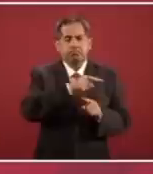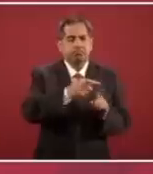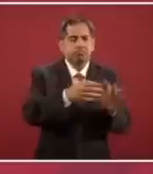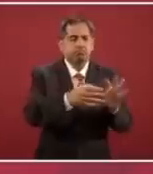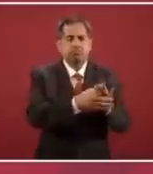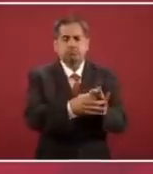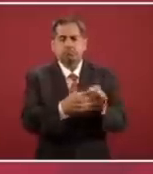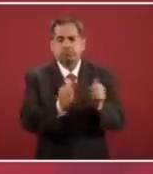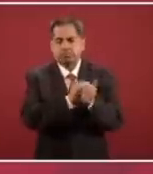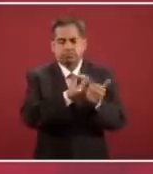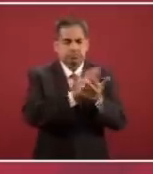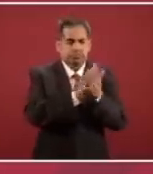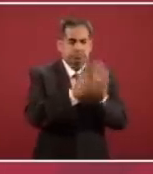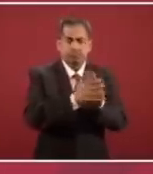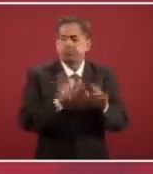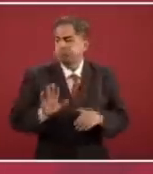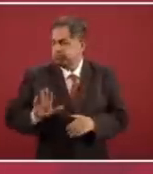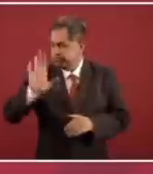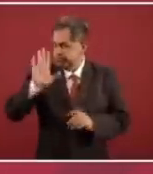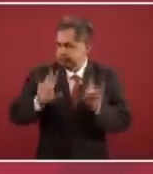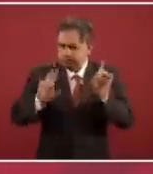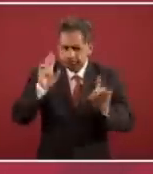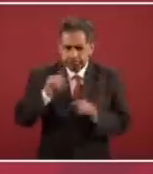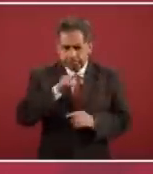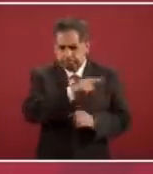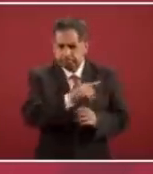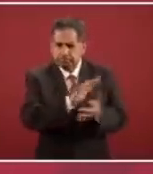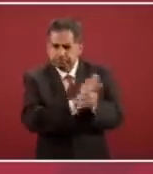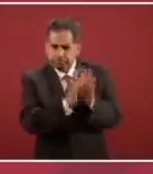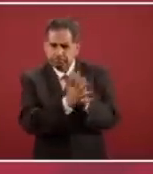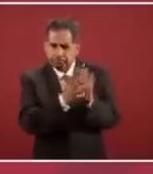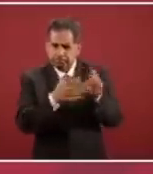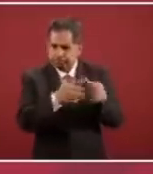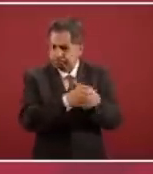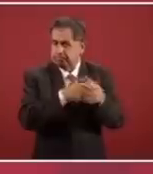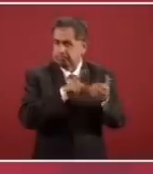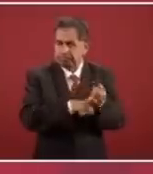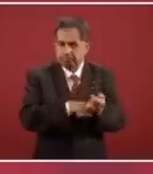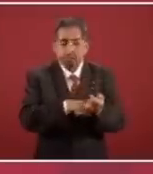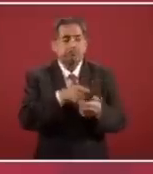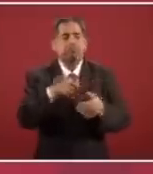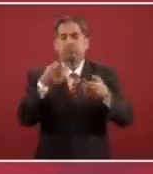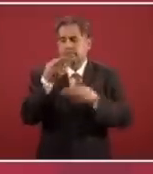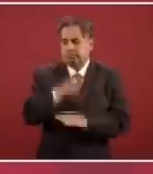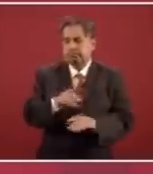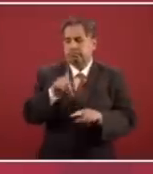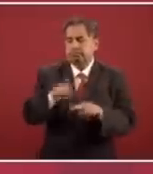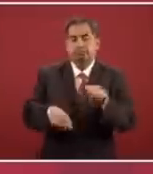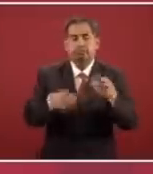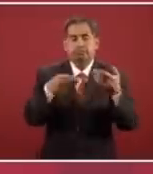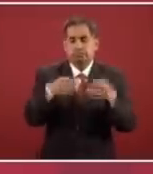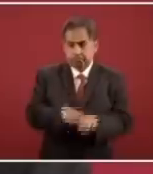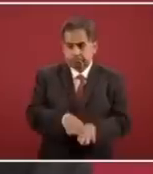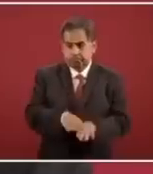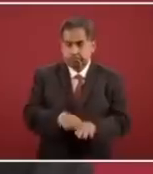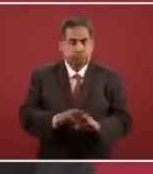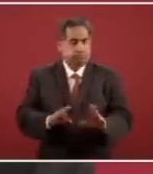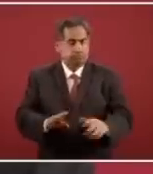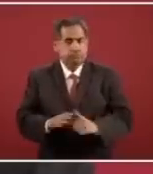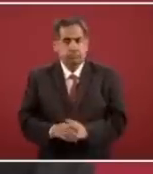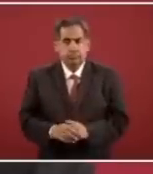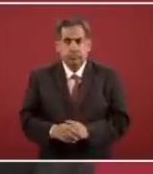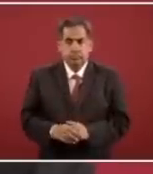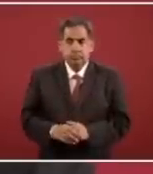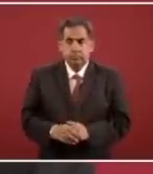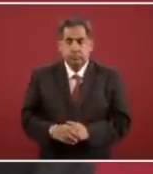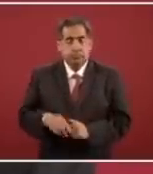vinculadas a la delincuencia o presuntamente vinculadas a la delincuencia. Y lo que nos informó